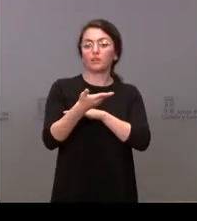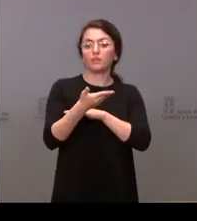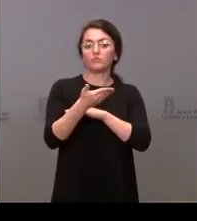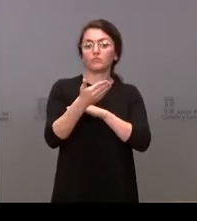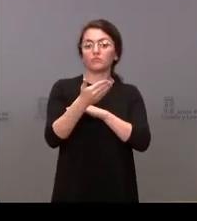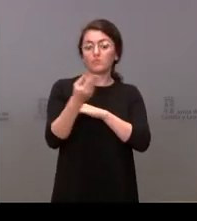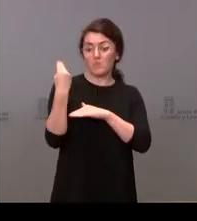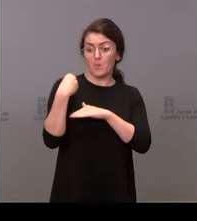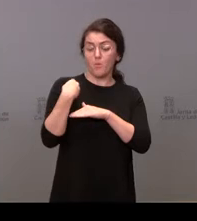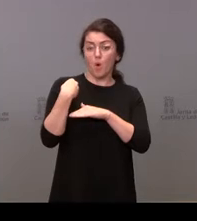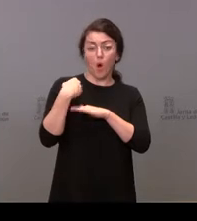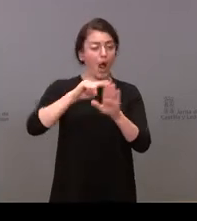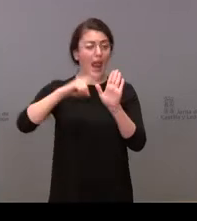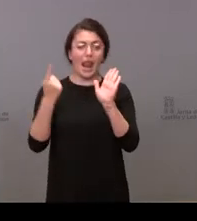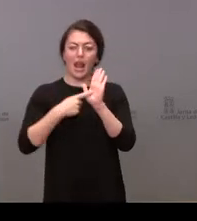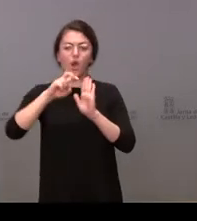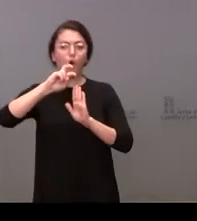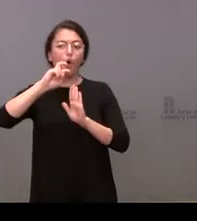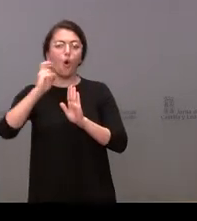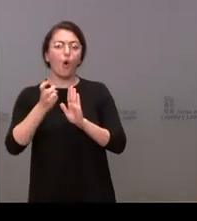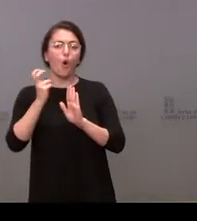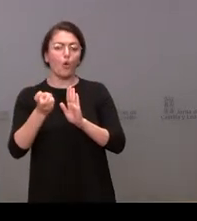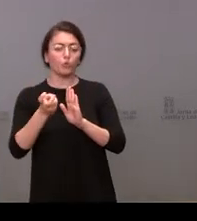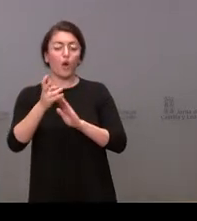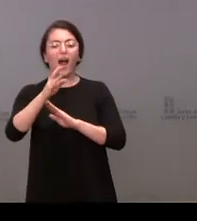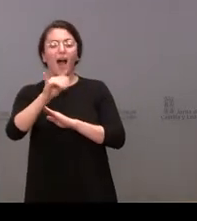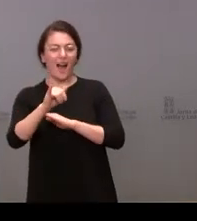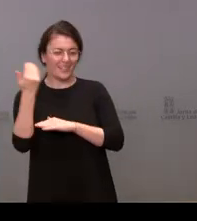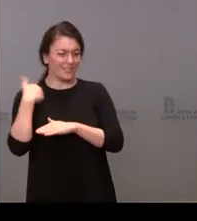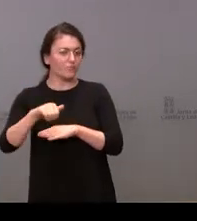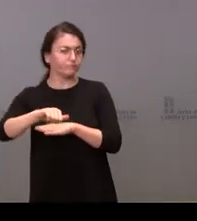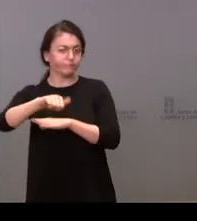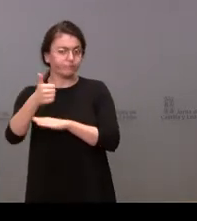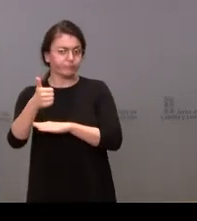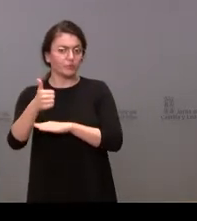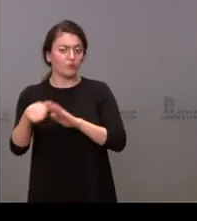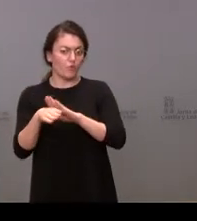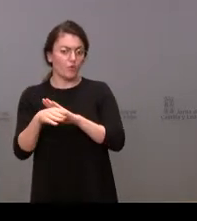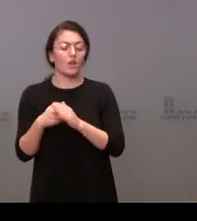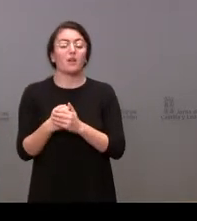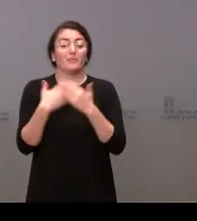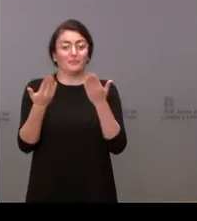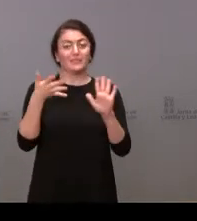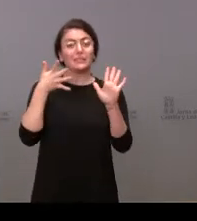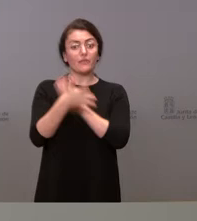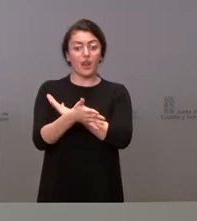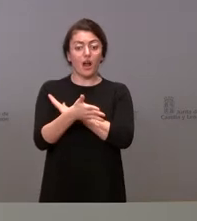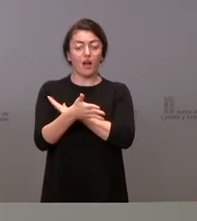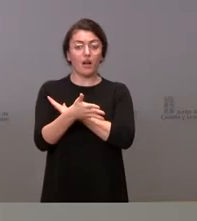al que ya existe en otras leyes autonómicas de transparencia actualmente en vigor. Con lo cual, de esta manera, nos ponemos a la